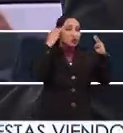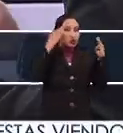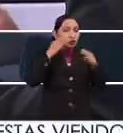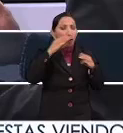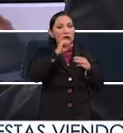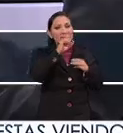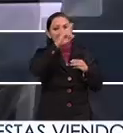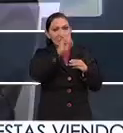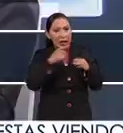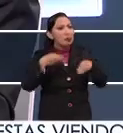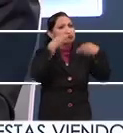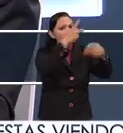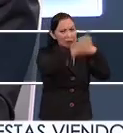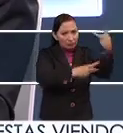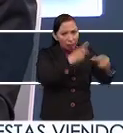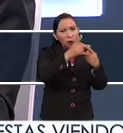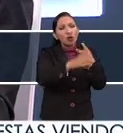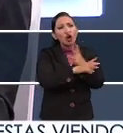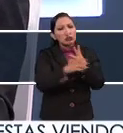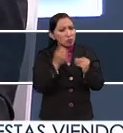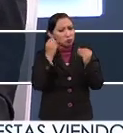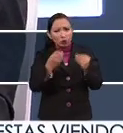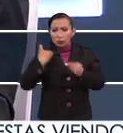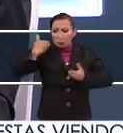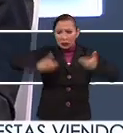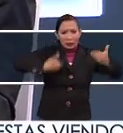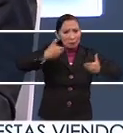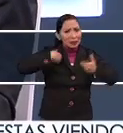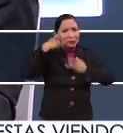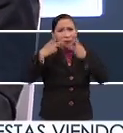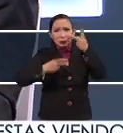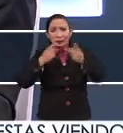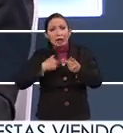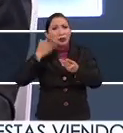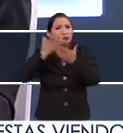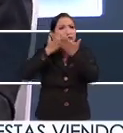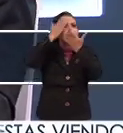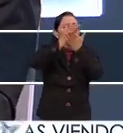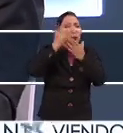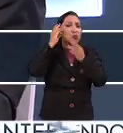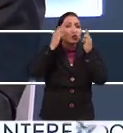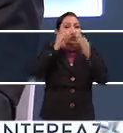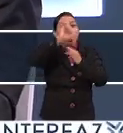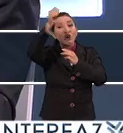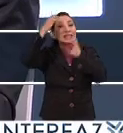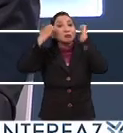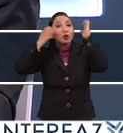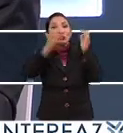Relaciones Exteriores, etcétera. Entonces, tenemos una cantidad de piezas, el museo viaja prácticamente a otras